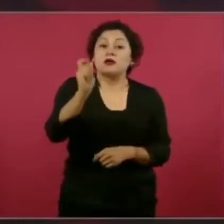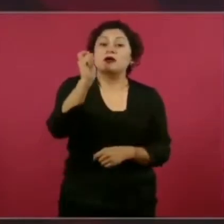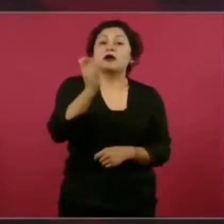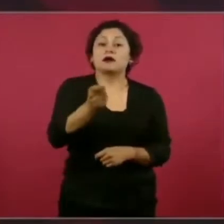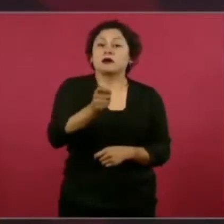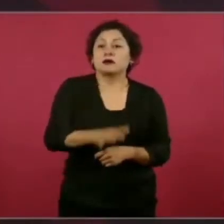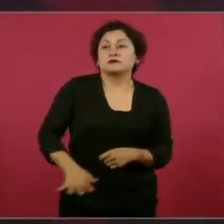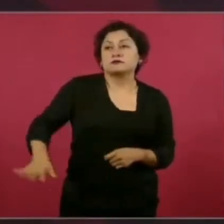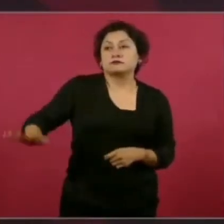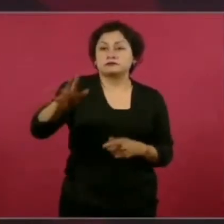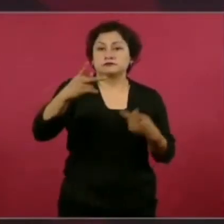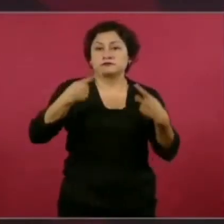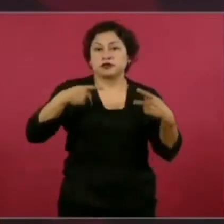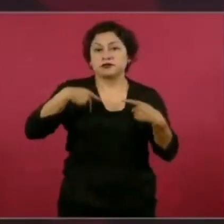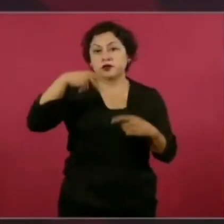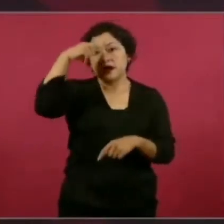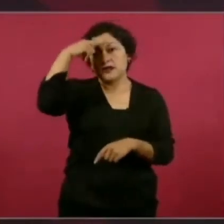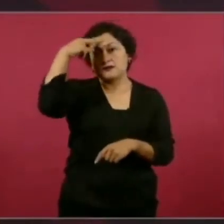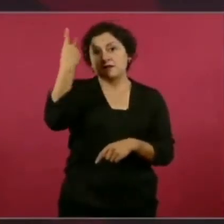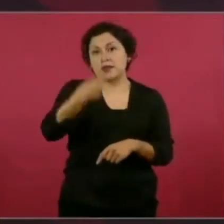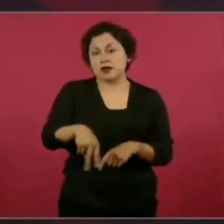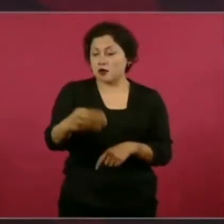es un pueblo sabio,